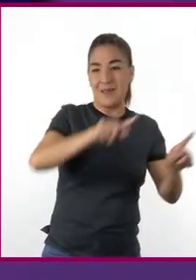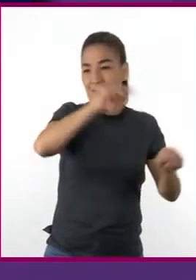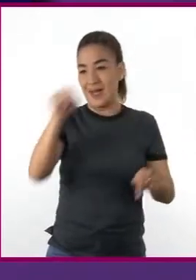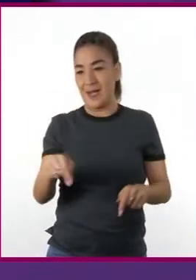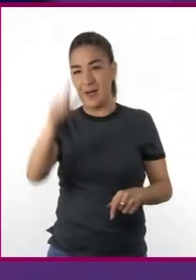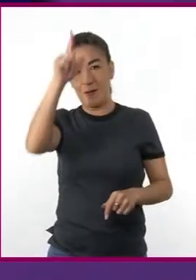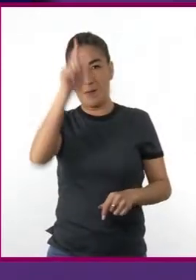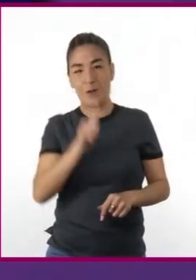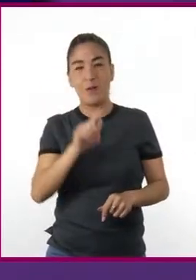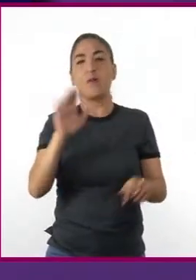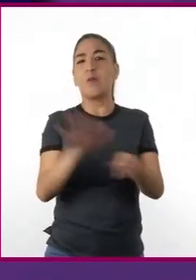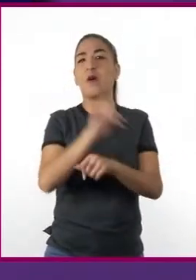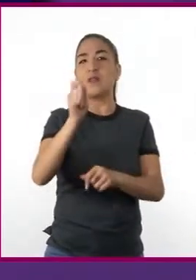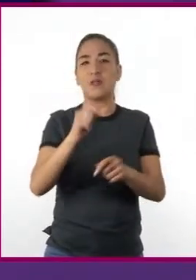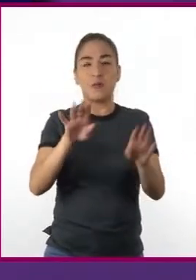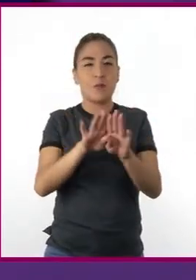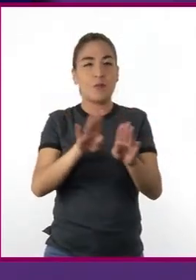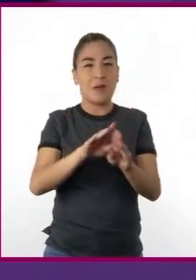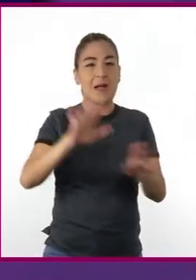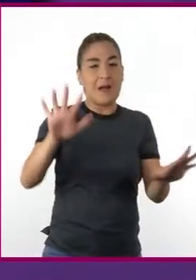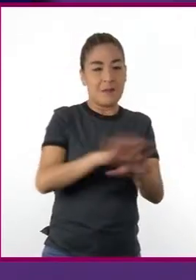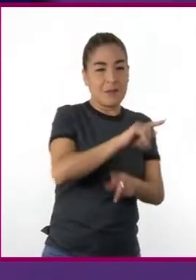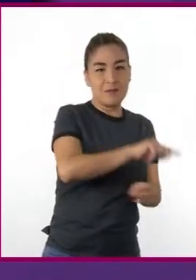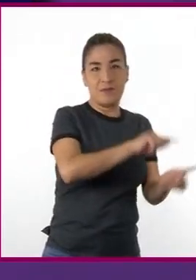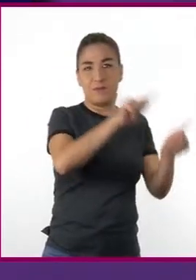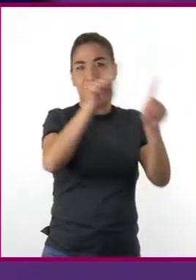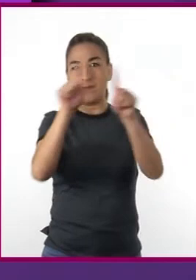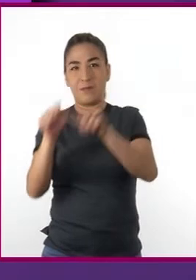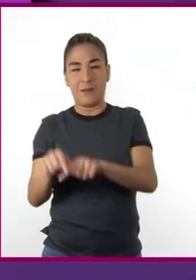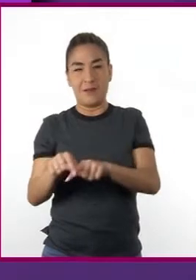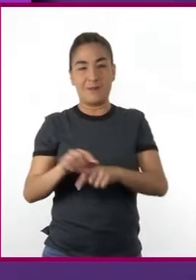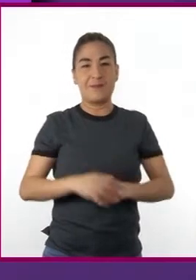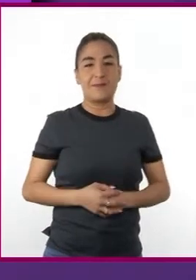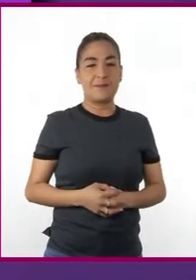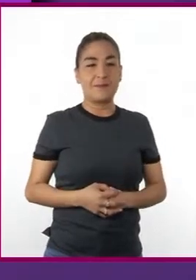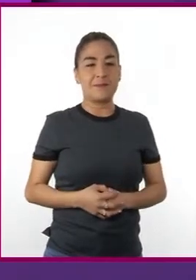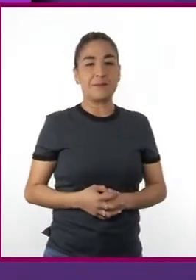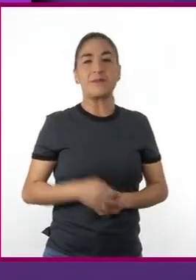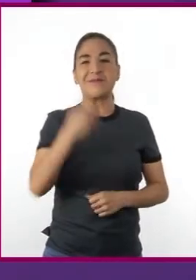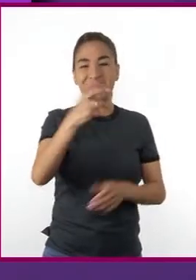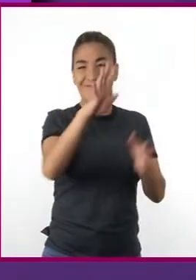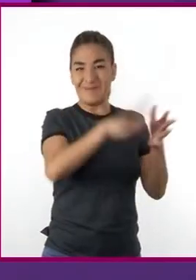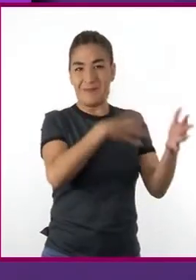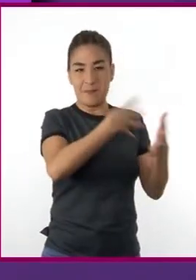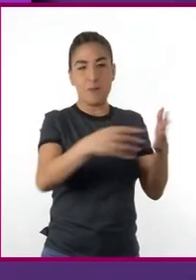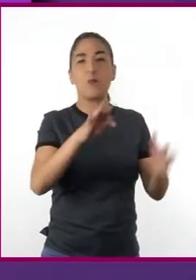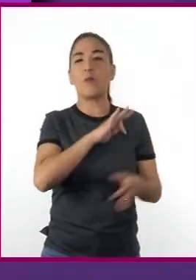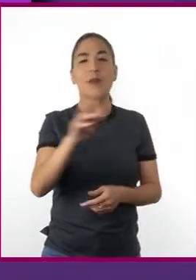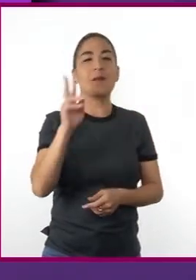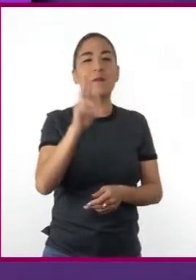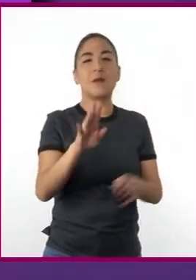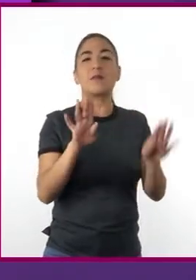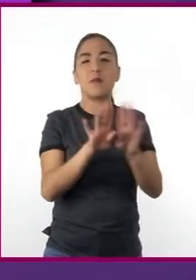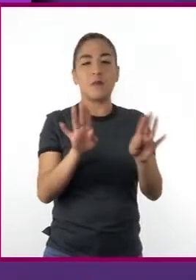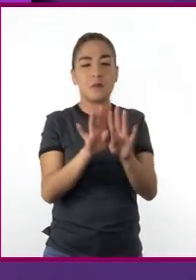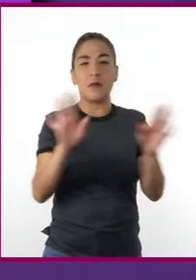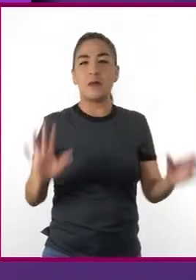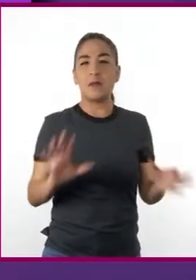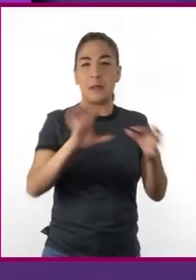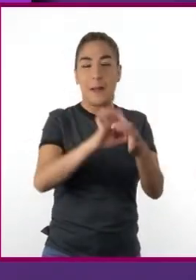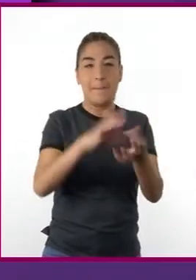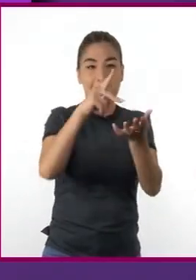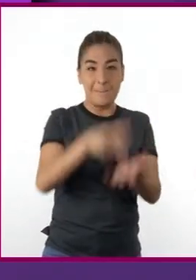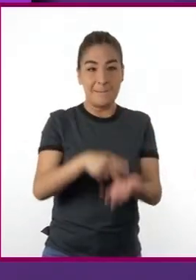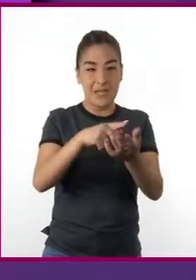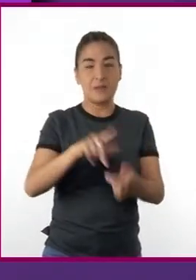las fuerzas gravitatorias son distintas. Esta tabla permite observar la relación que existe entre el peso